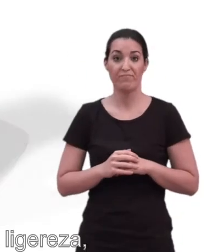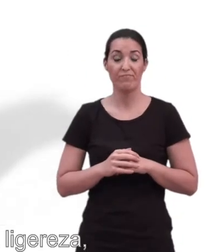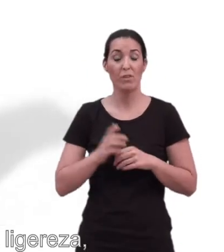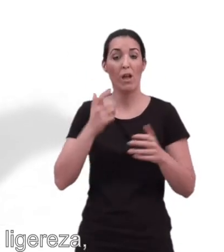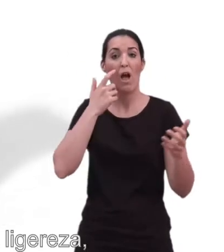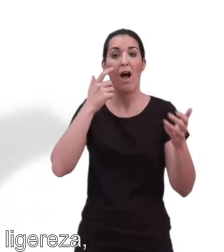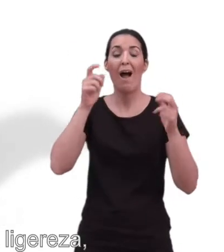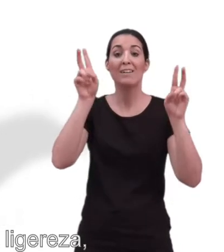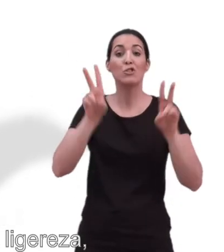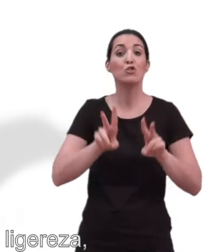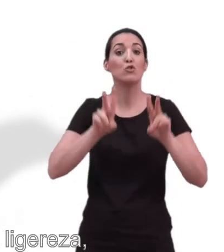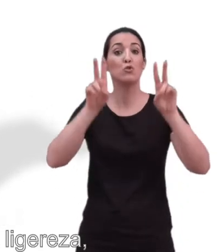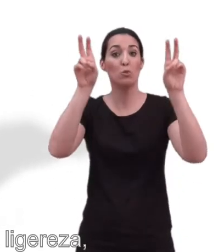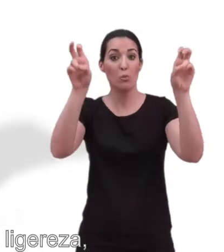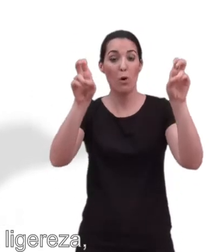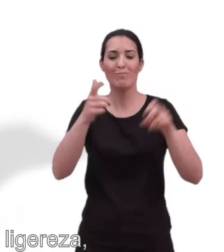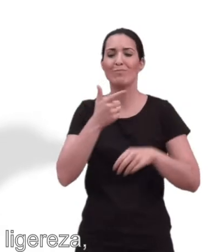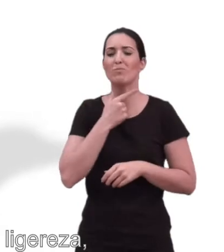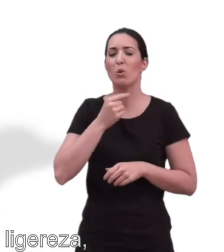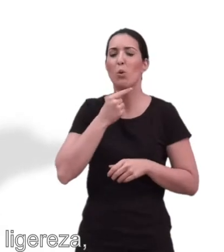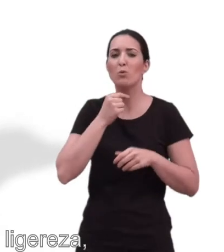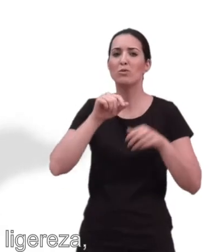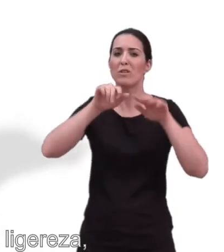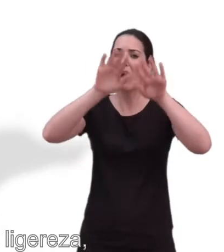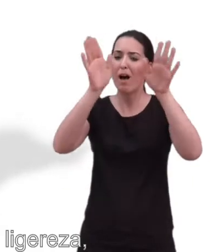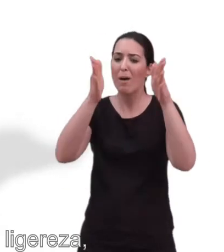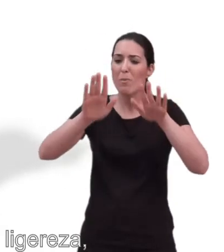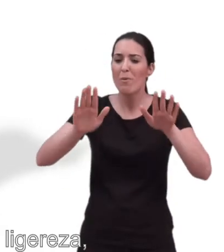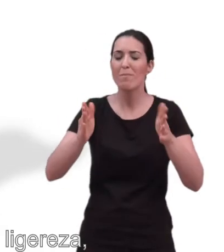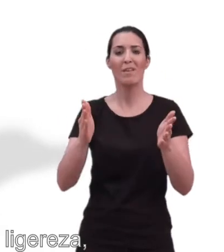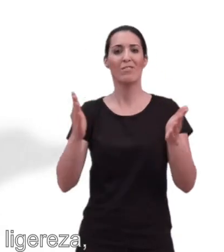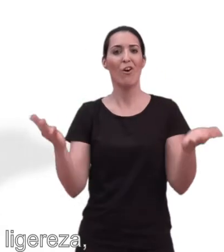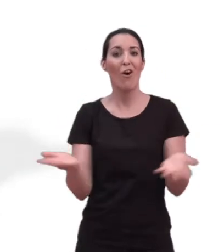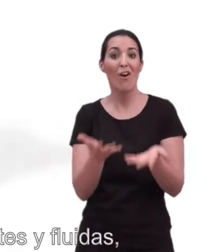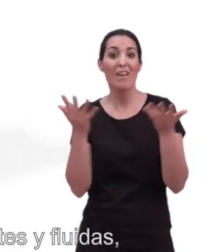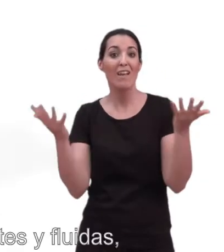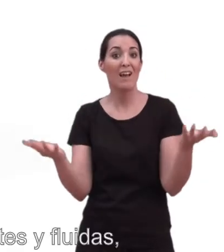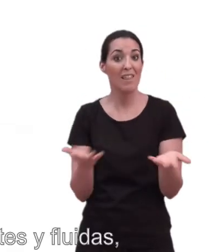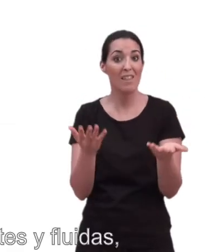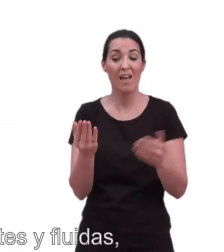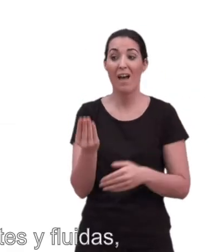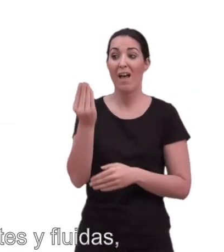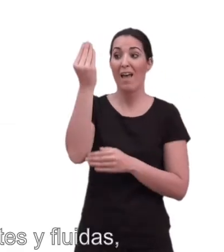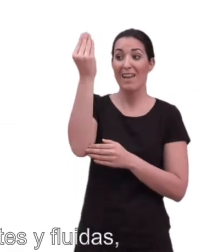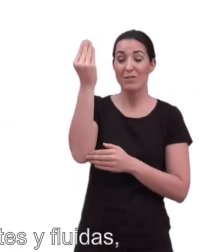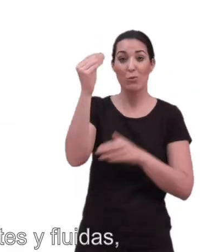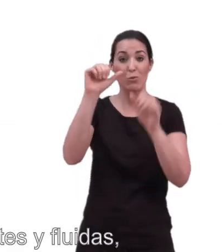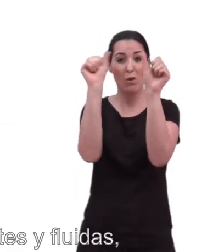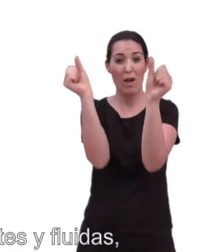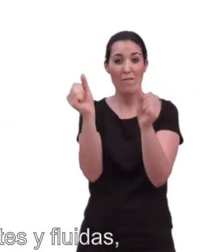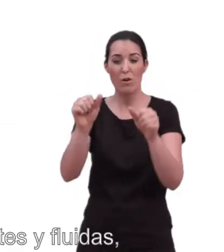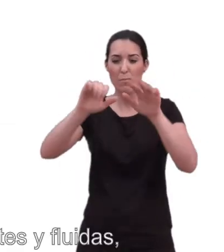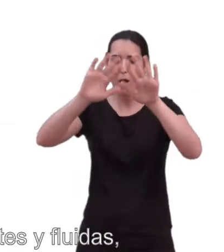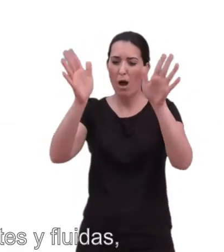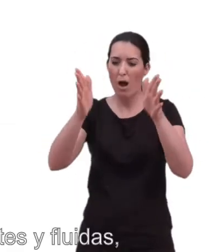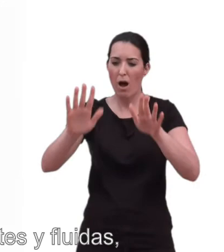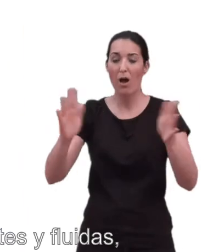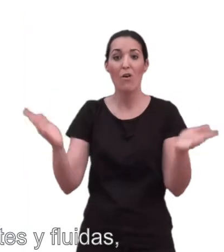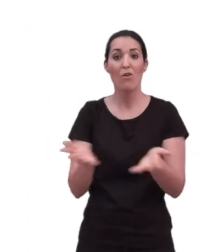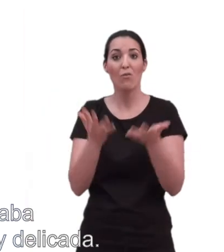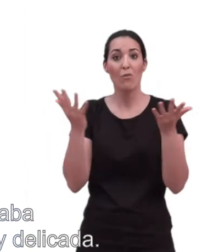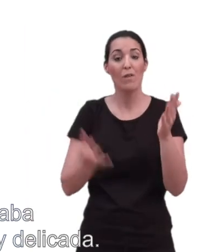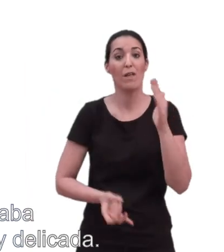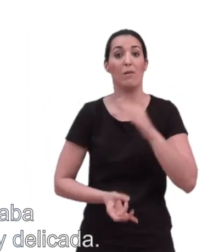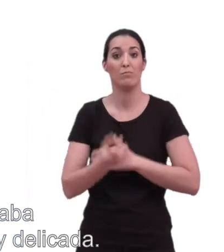Art Nouveau, con su gusto por la sinuosidad y la ligereza, produjo esculturas de formas ondulantes y fluidas,